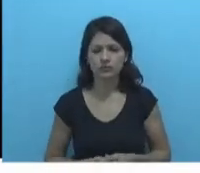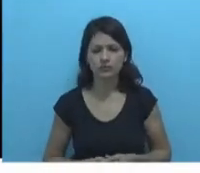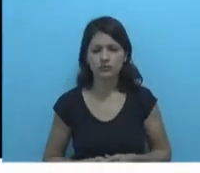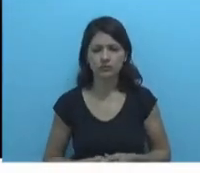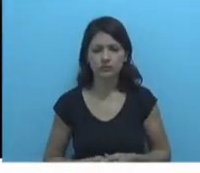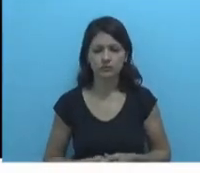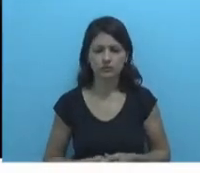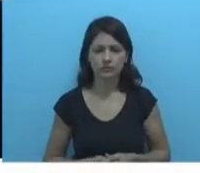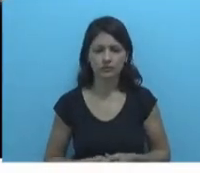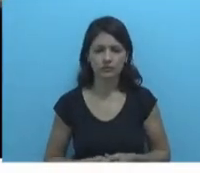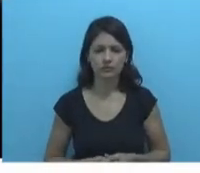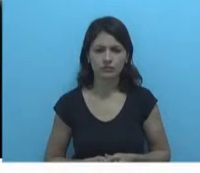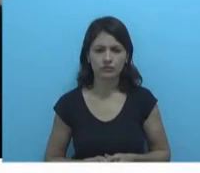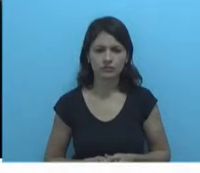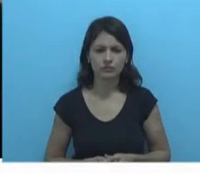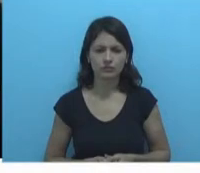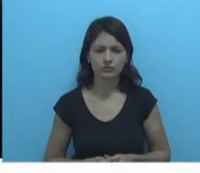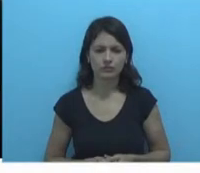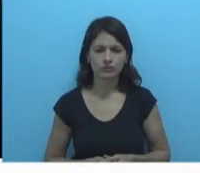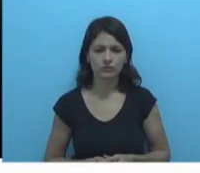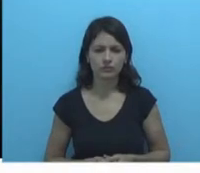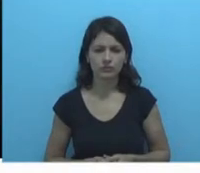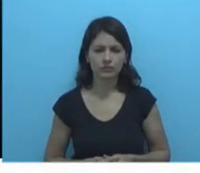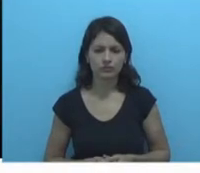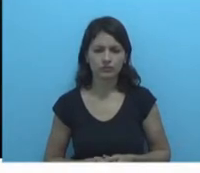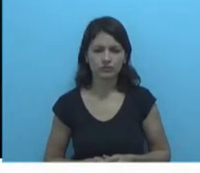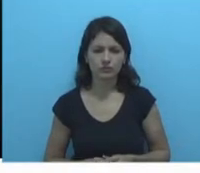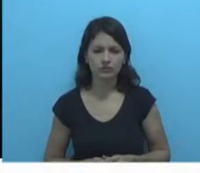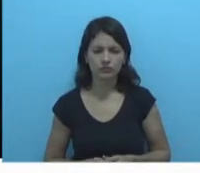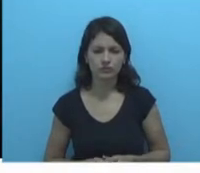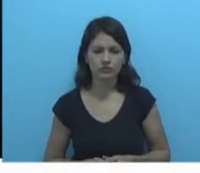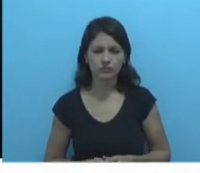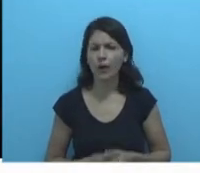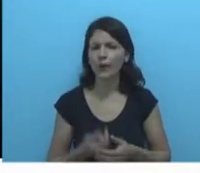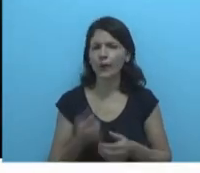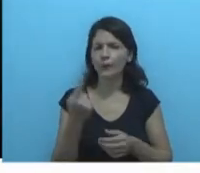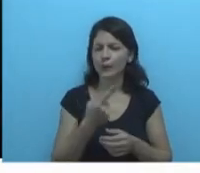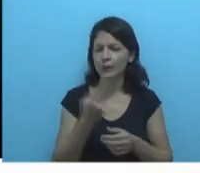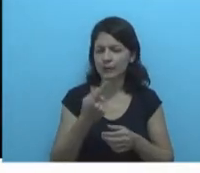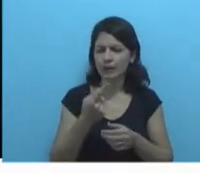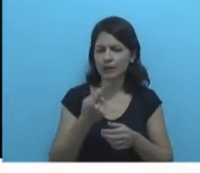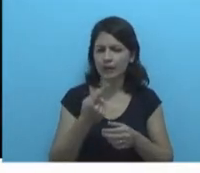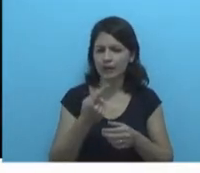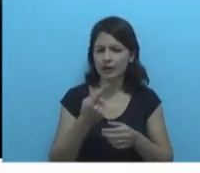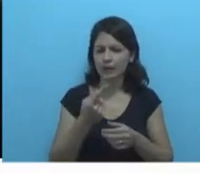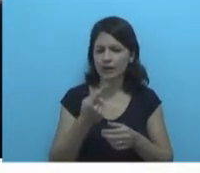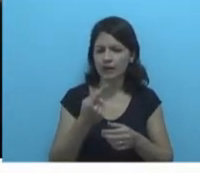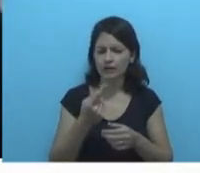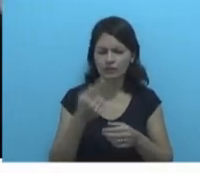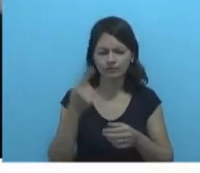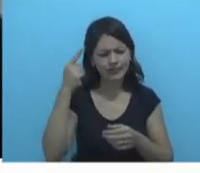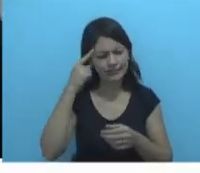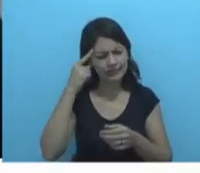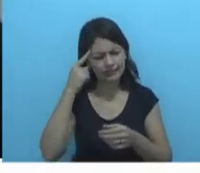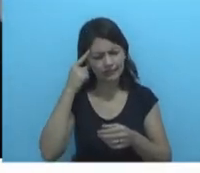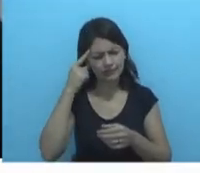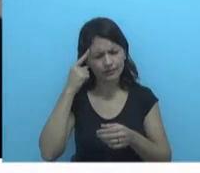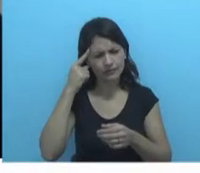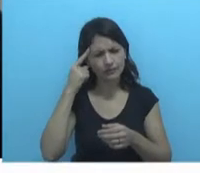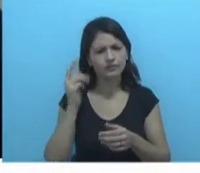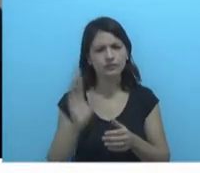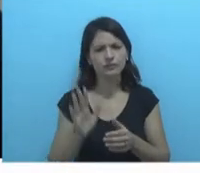es, entre otras cosas, sacando la idea de que la concentración y extranjerización de riqueza que tienen los